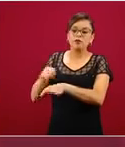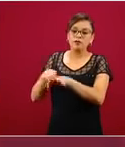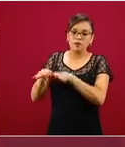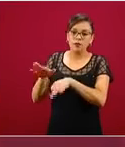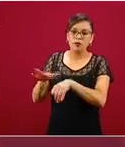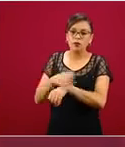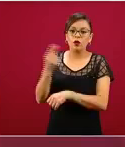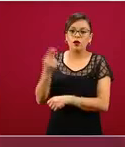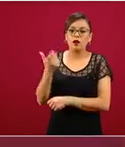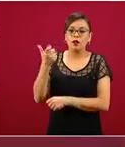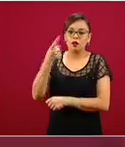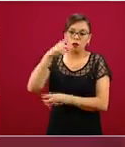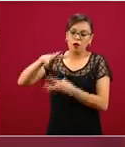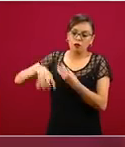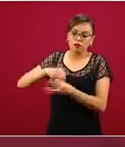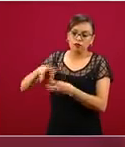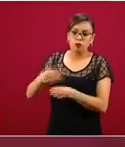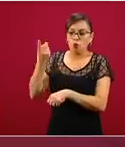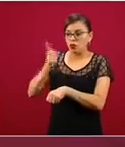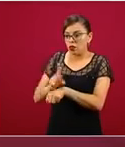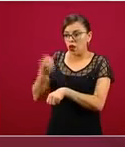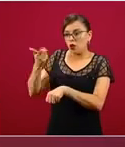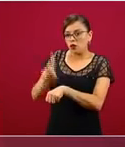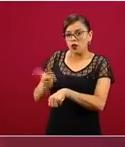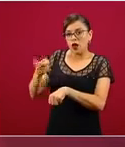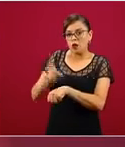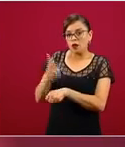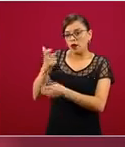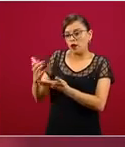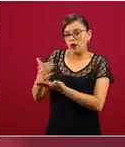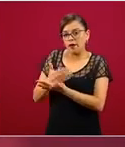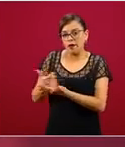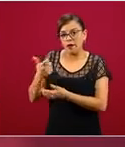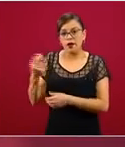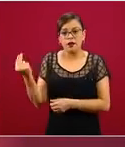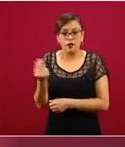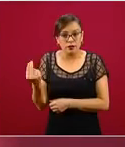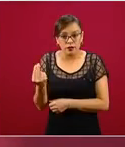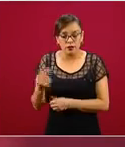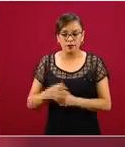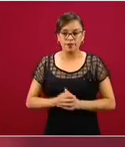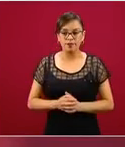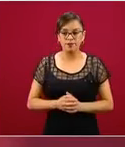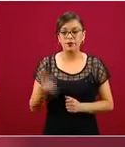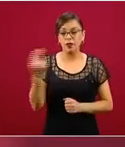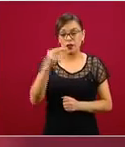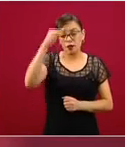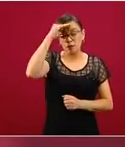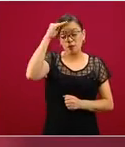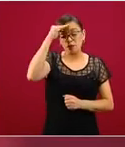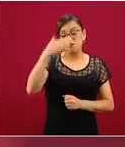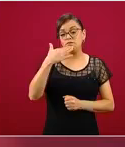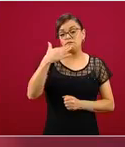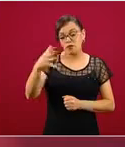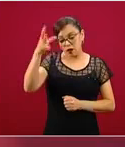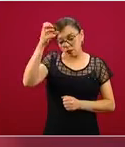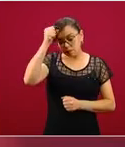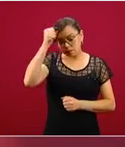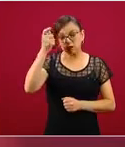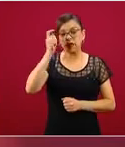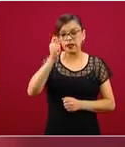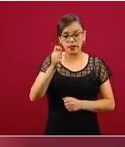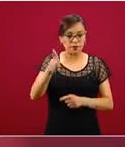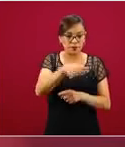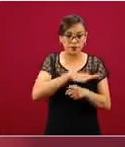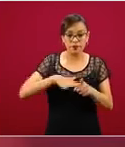nuevamente una respetuosa invitación a la reflexión para todos los segmentos de la ciudadanía que les puede en un momento